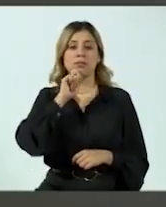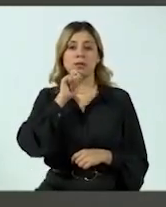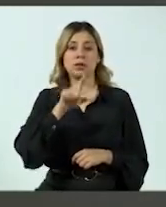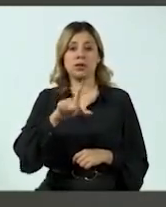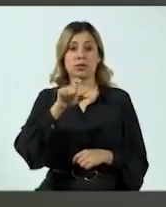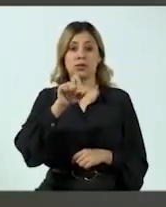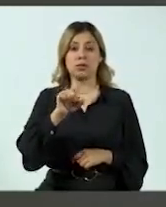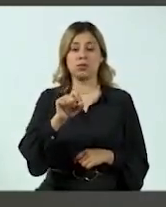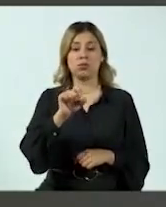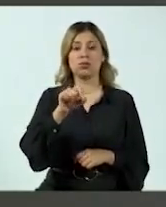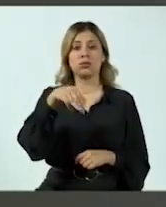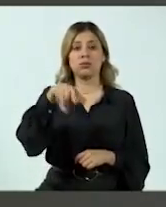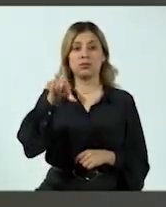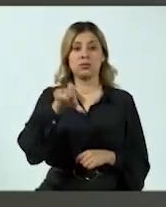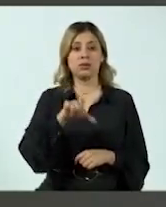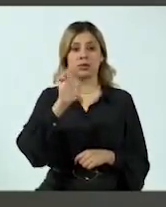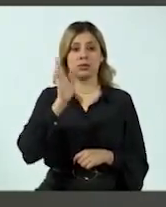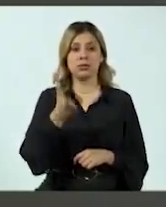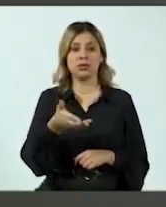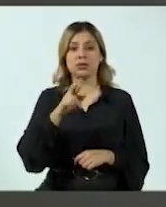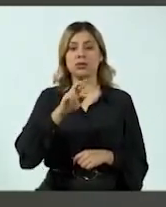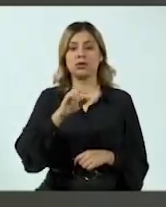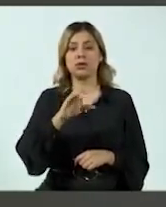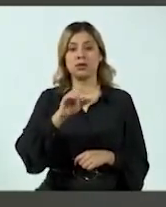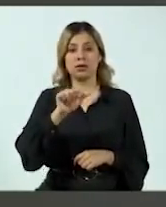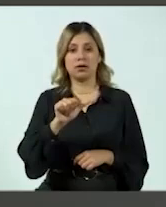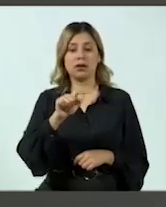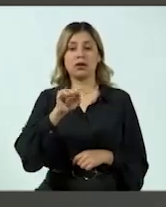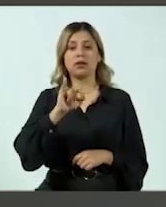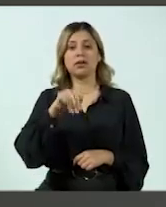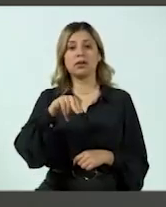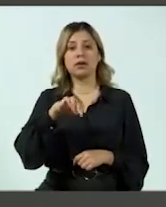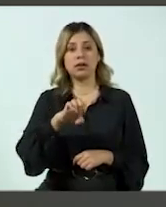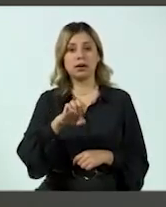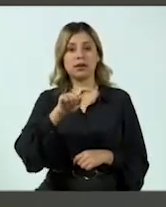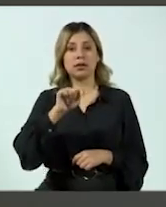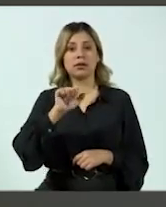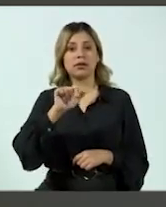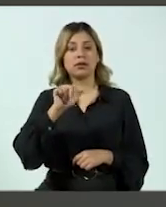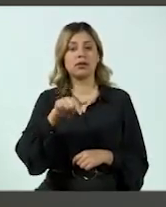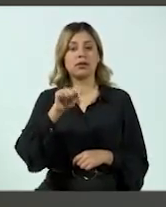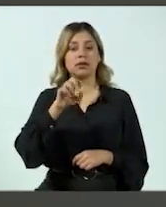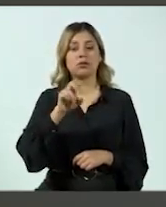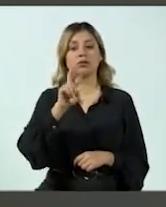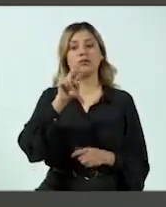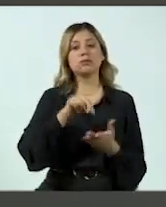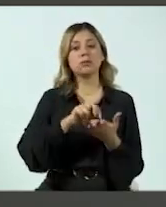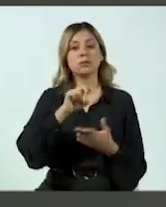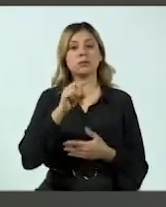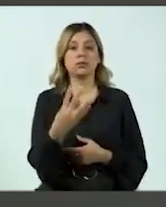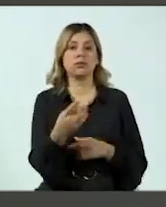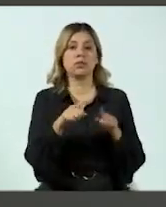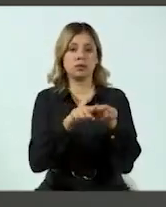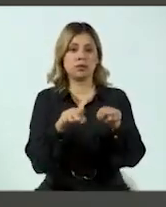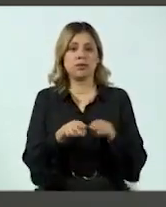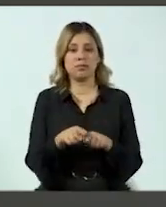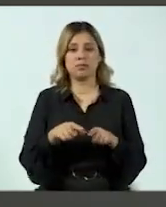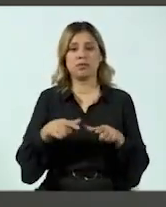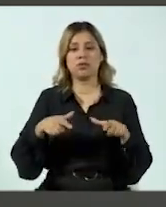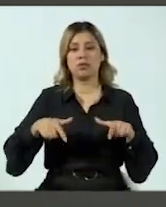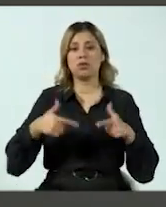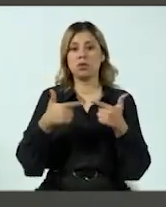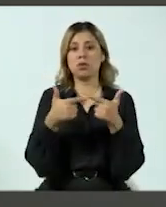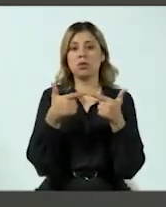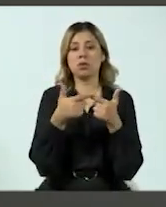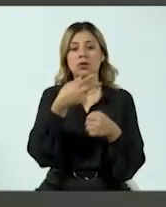goal.mx recrea tiene talento 2024 o también lo pueden googlear como concurso segundo concurso